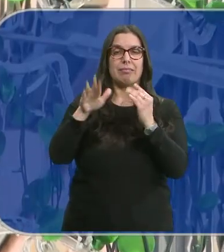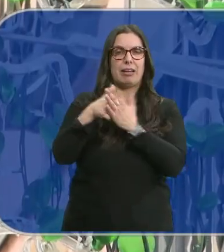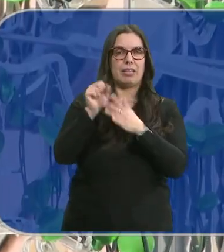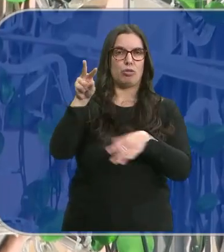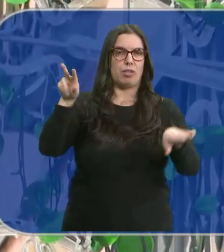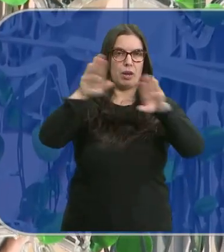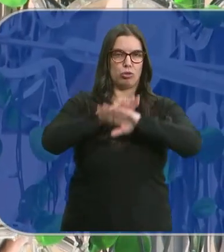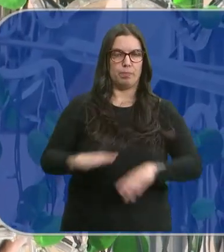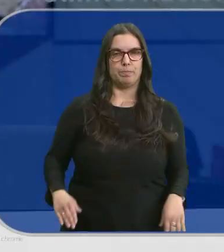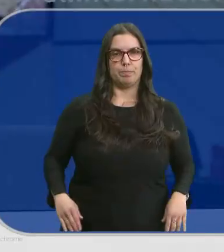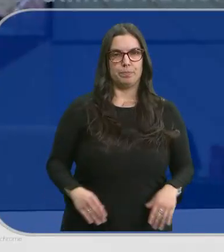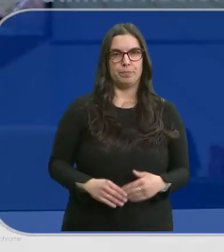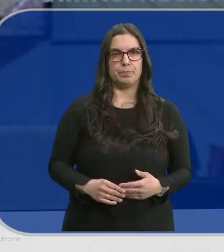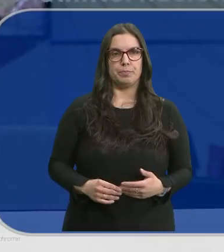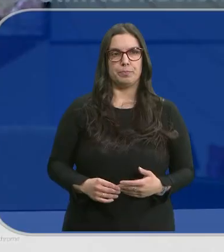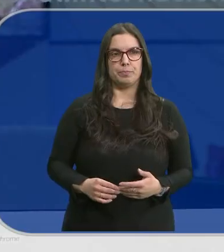medianoche.